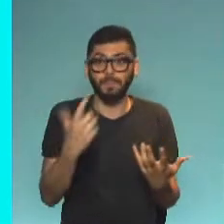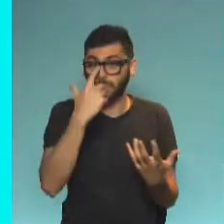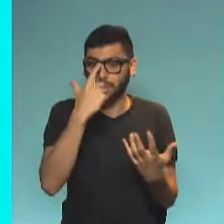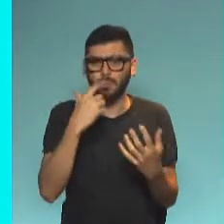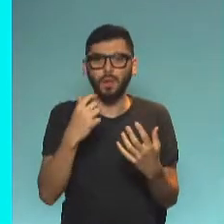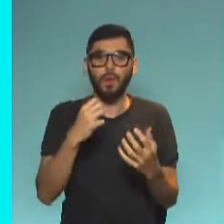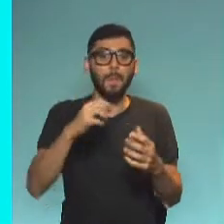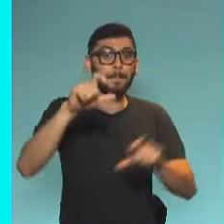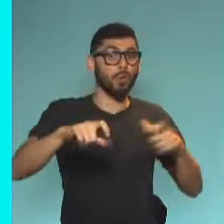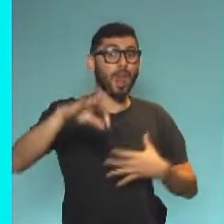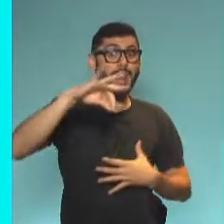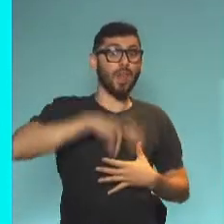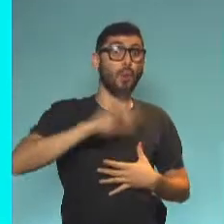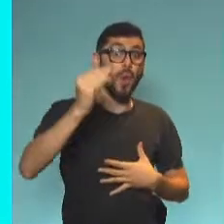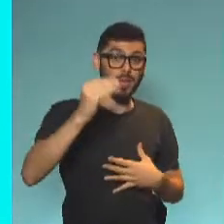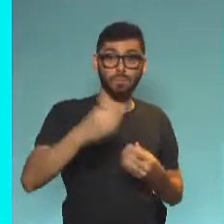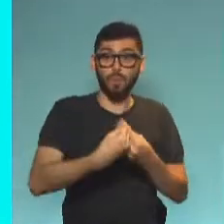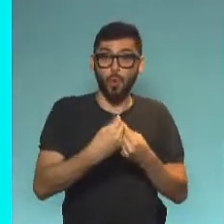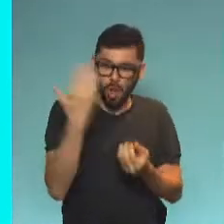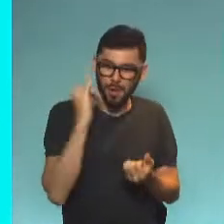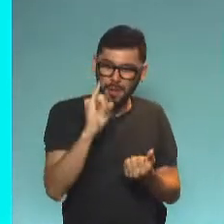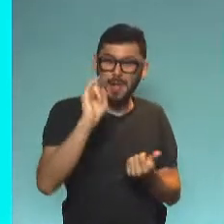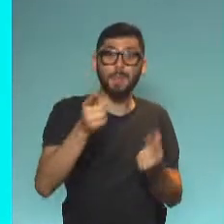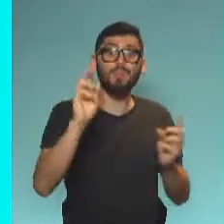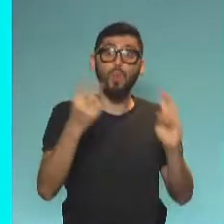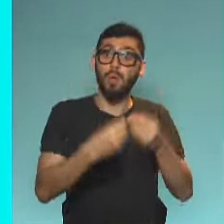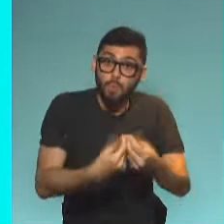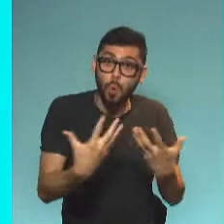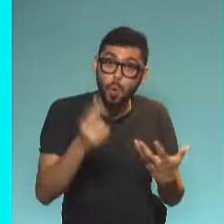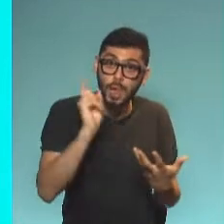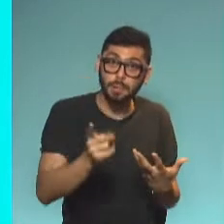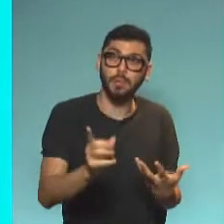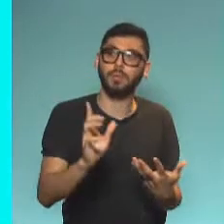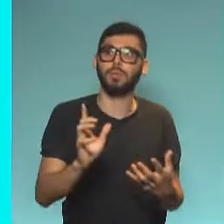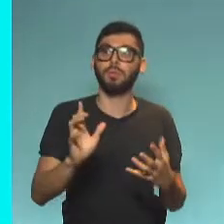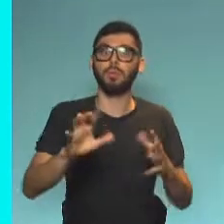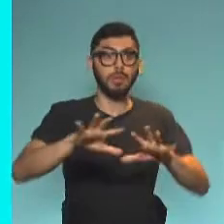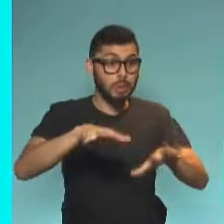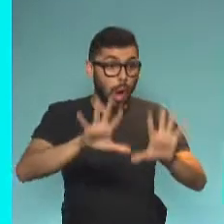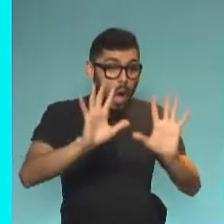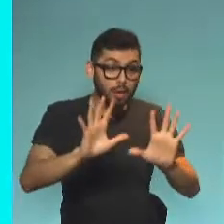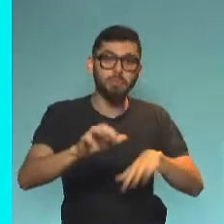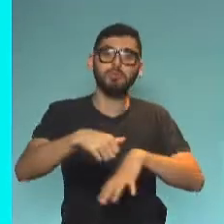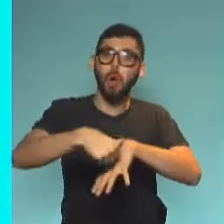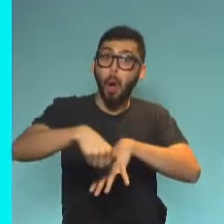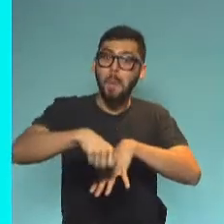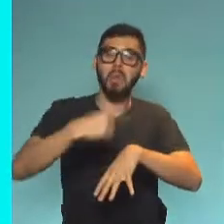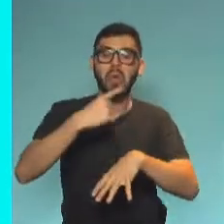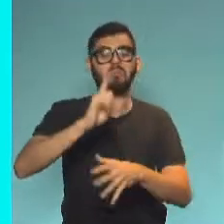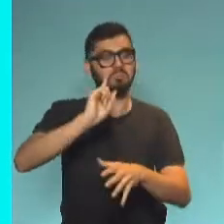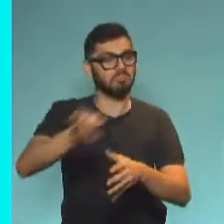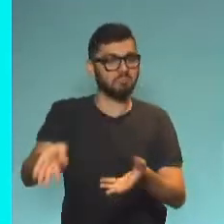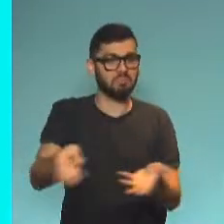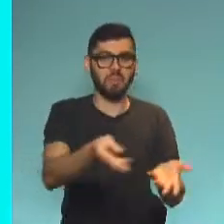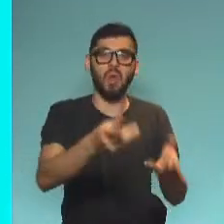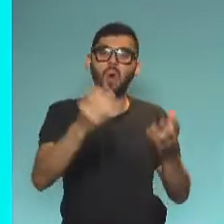de COVID positivos que tiene Brasil, pero también de fallecidos. En ese contexto, la Conmebol le dio el ok a Brasil. Será uno de los temas